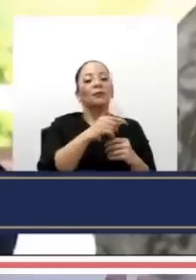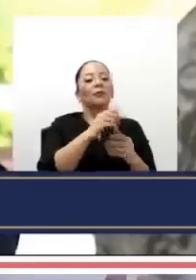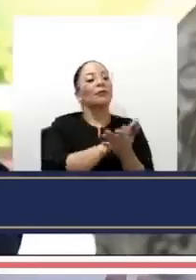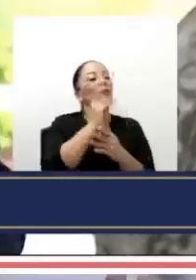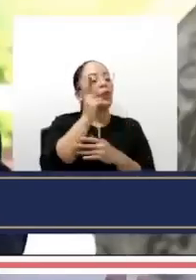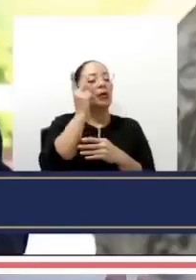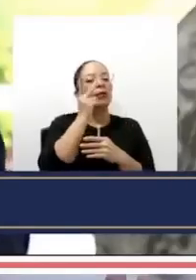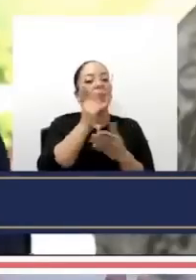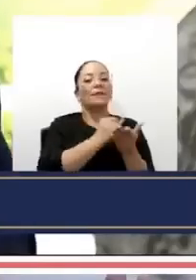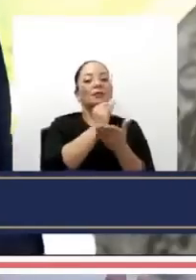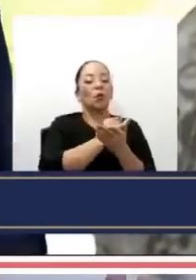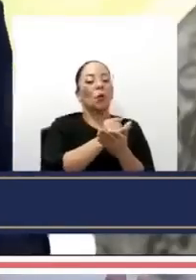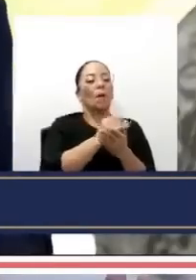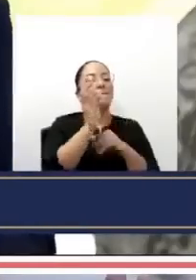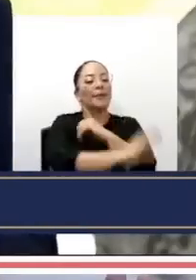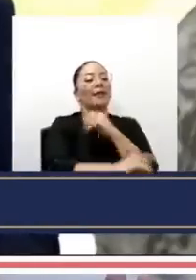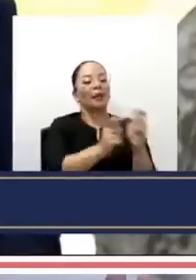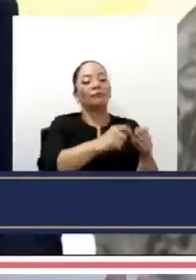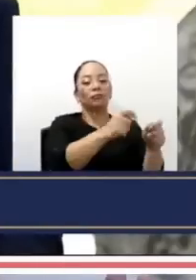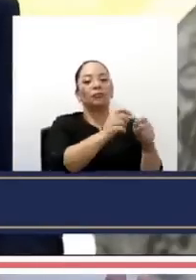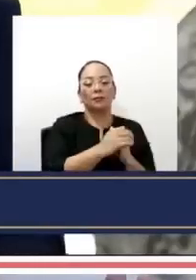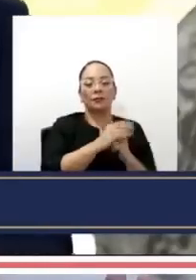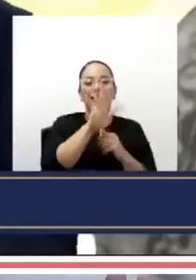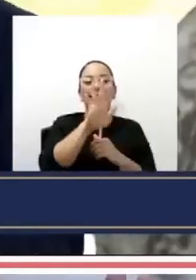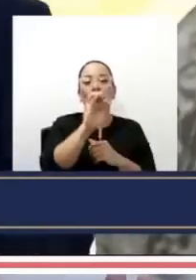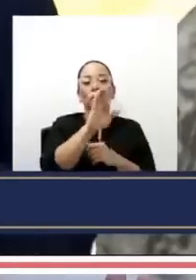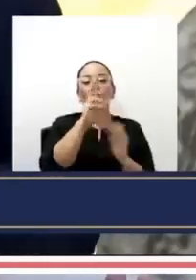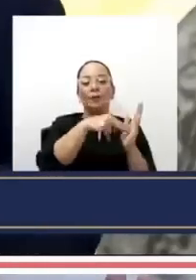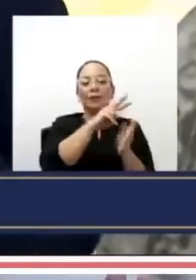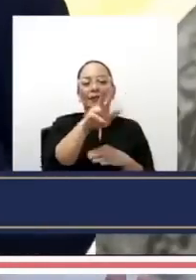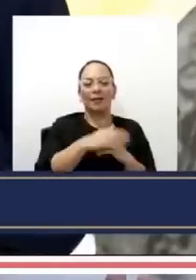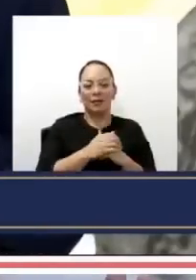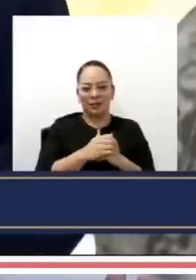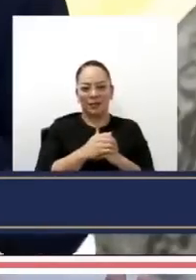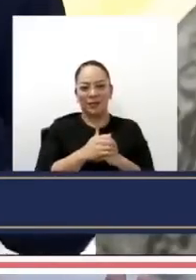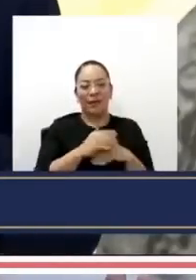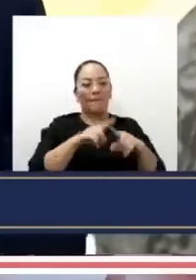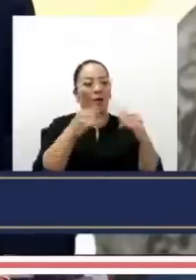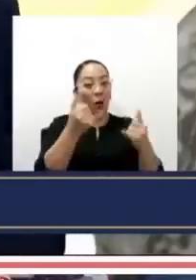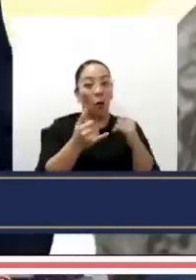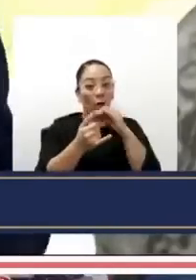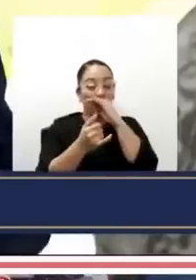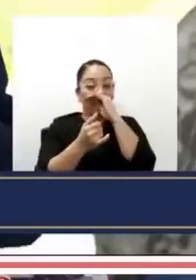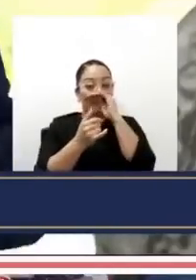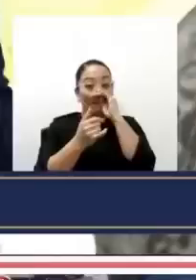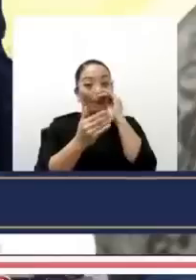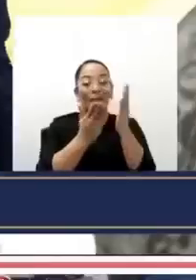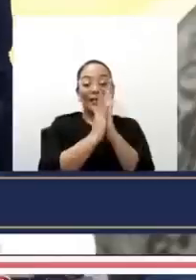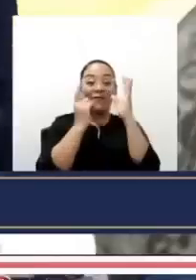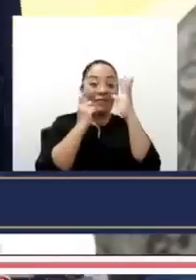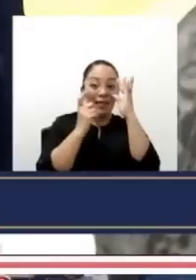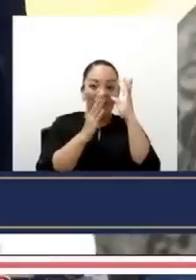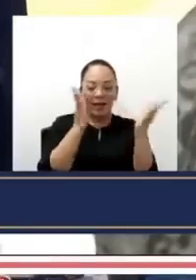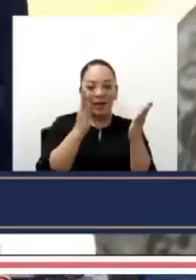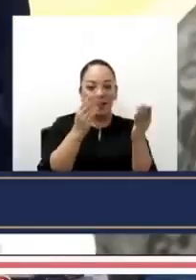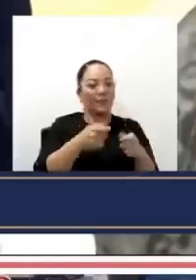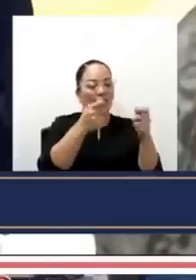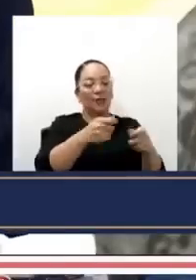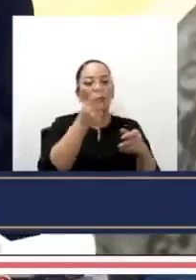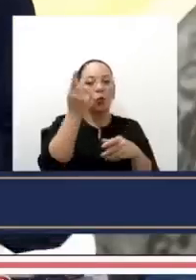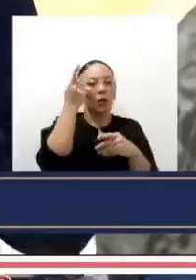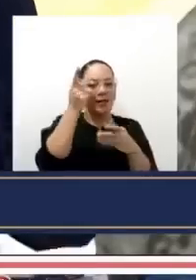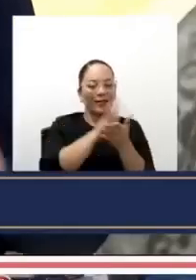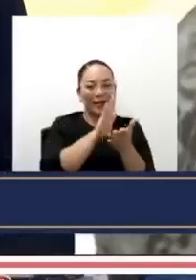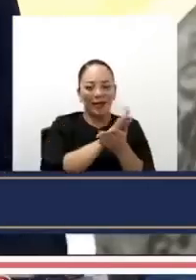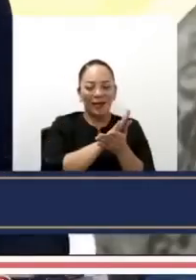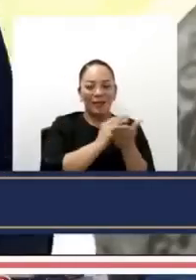investigación penal. Eso fue el 5 de octubre del año 23. Ahora resulta que pedirle al fiscal general que presente una política de